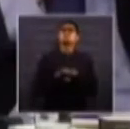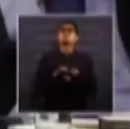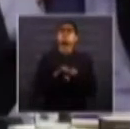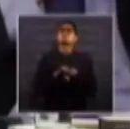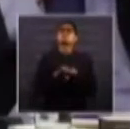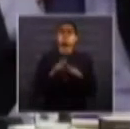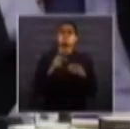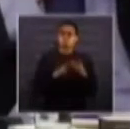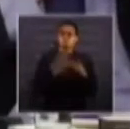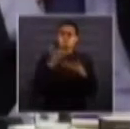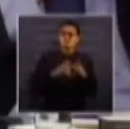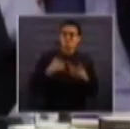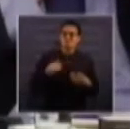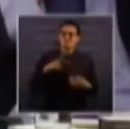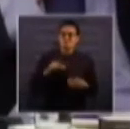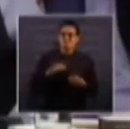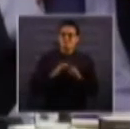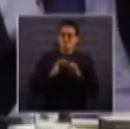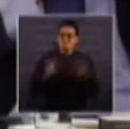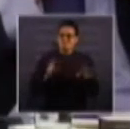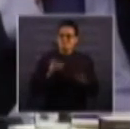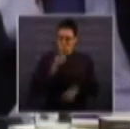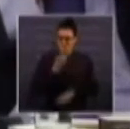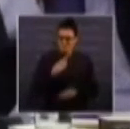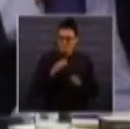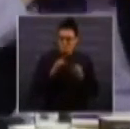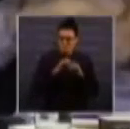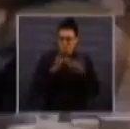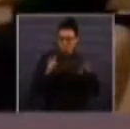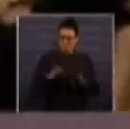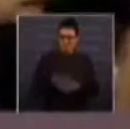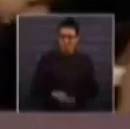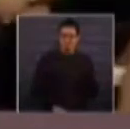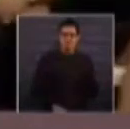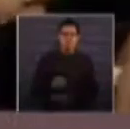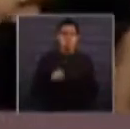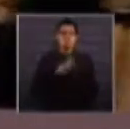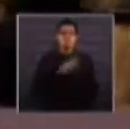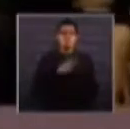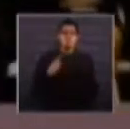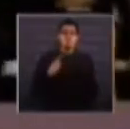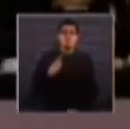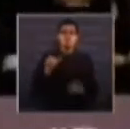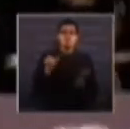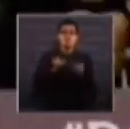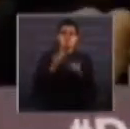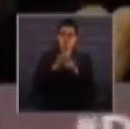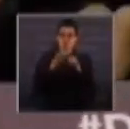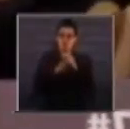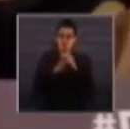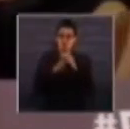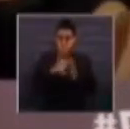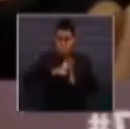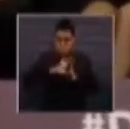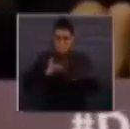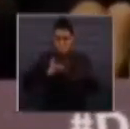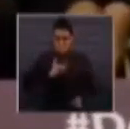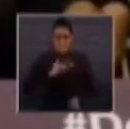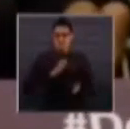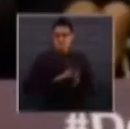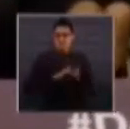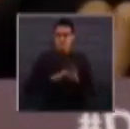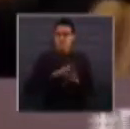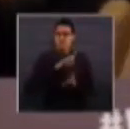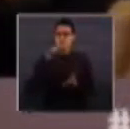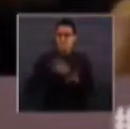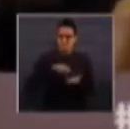propuestas? Porque no me quedaron nada claras, por favor. Sí, necesitamos preservar lo que tenemos, proteger las zonas naturales de la